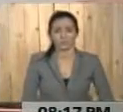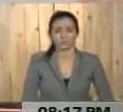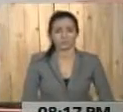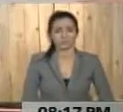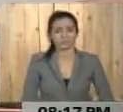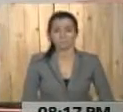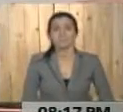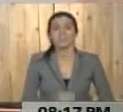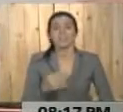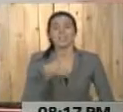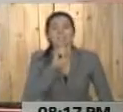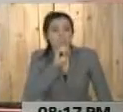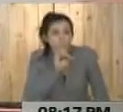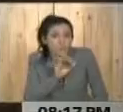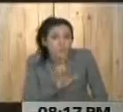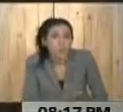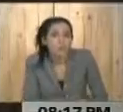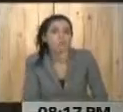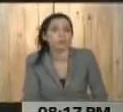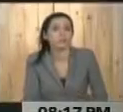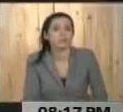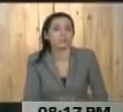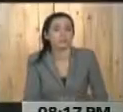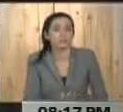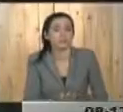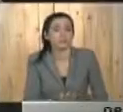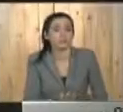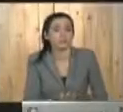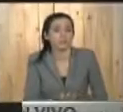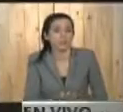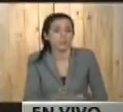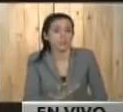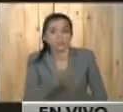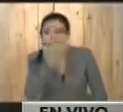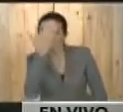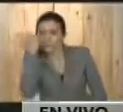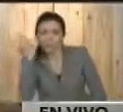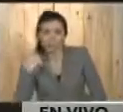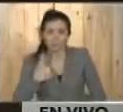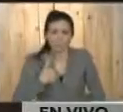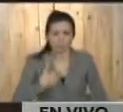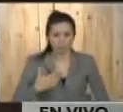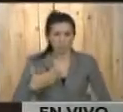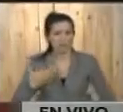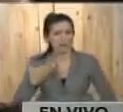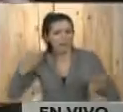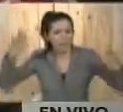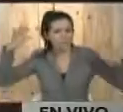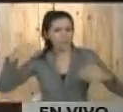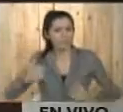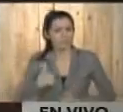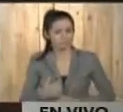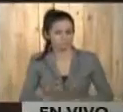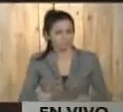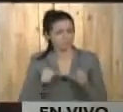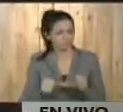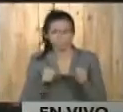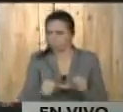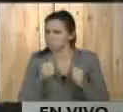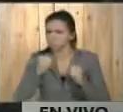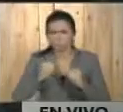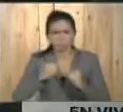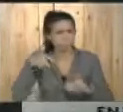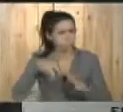La historia se ha olvidado del gran hombre que fui. Me dediqué tenaz y